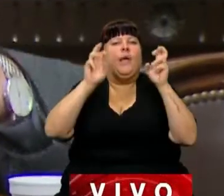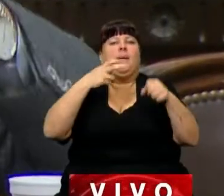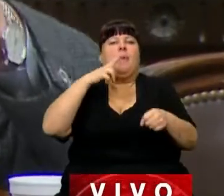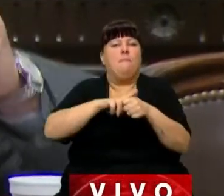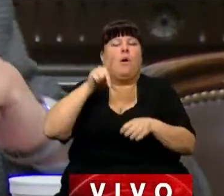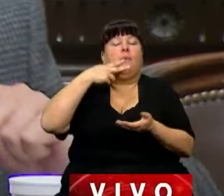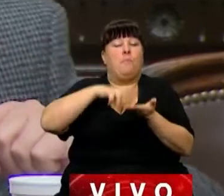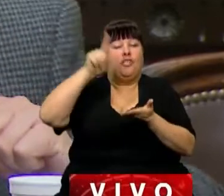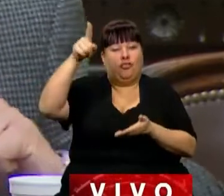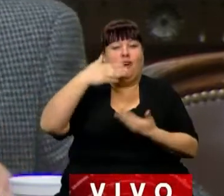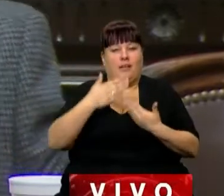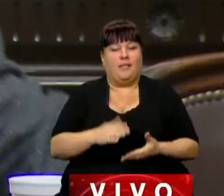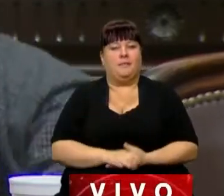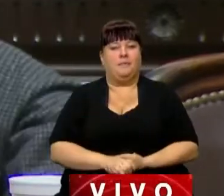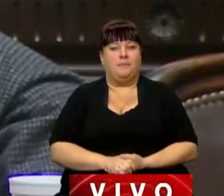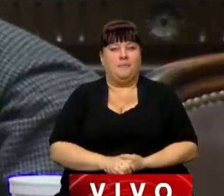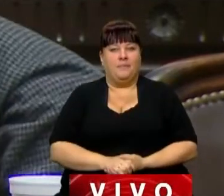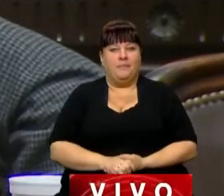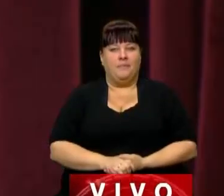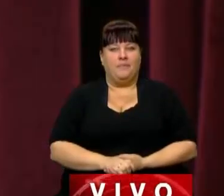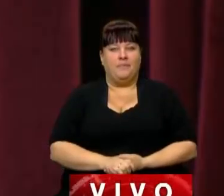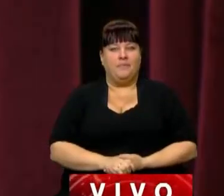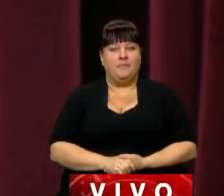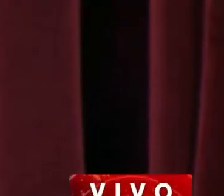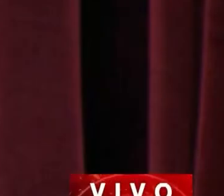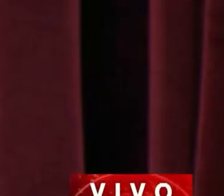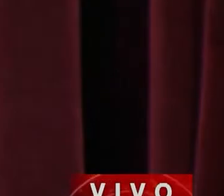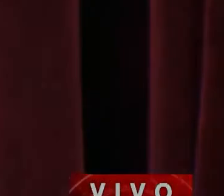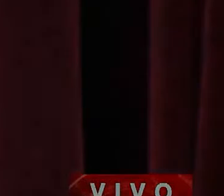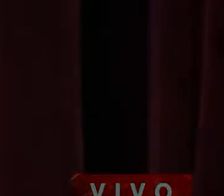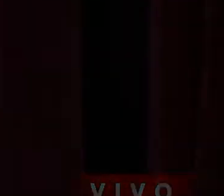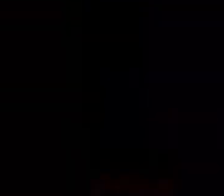impositivo en mi provincia. Gracias, señor presidente. Muchas gracias, señor diputado.